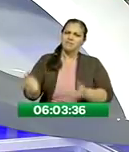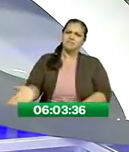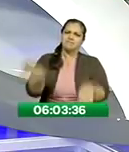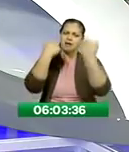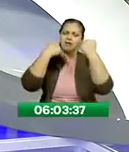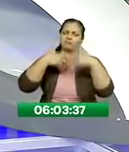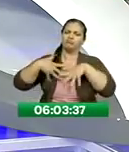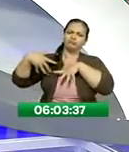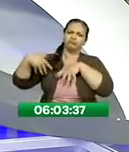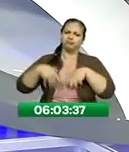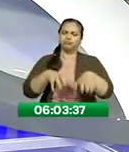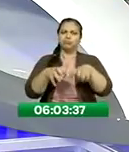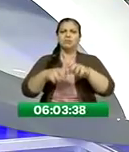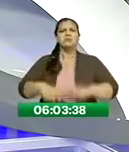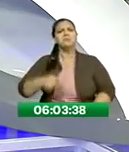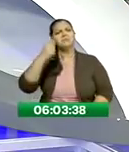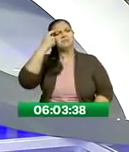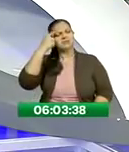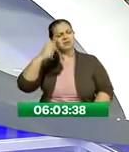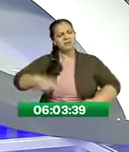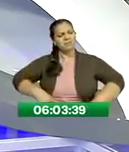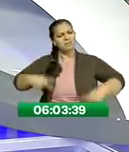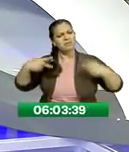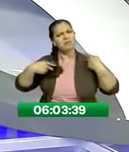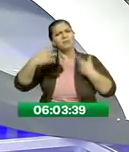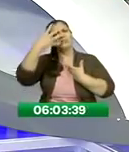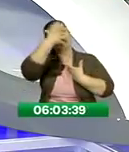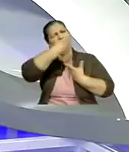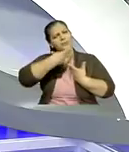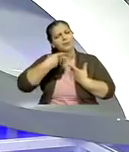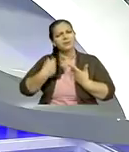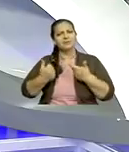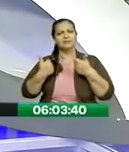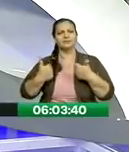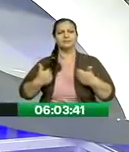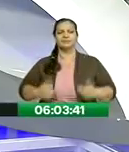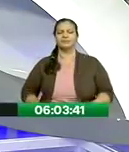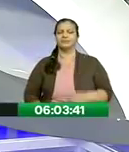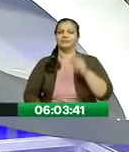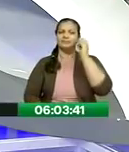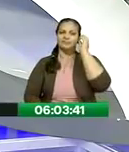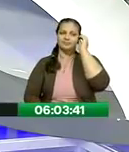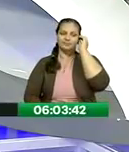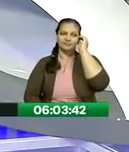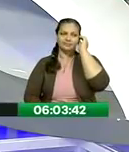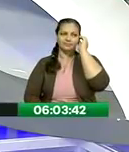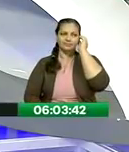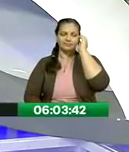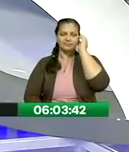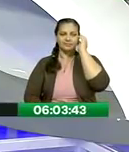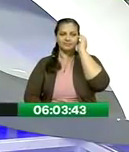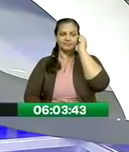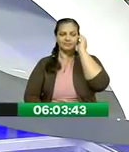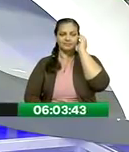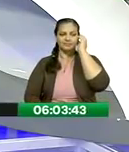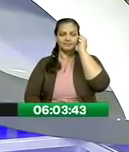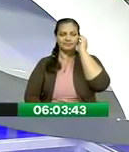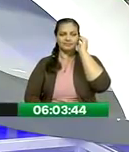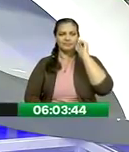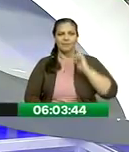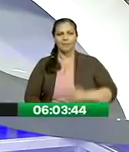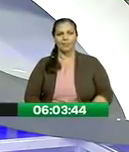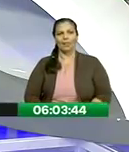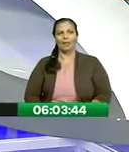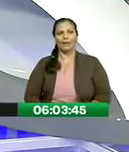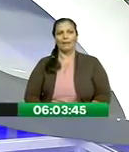Sí, que si ayer te hicieron pasar mal, no te preocupes, eso te resbala. En la vuelta de la esquina te lo encuentras y ahí te la cobras. Eso.